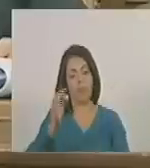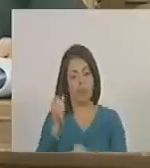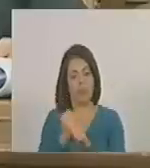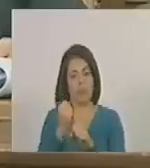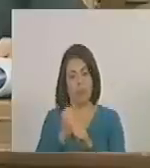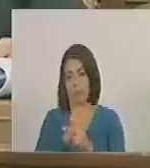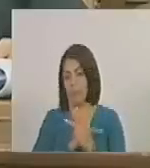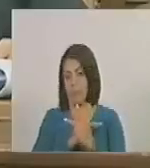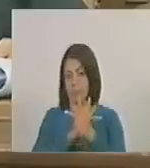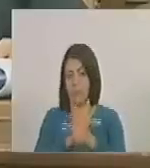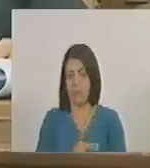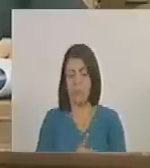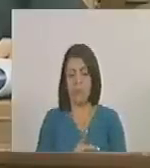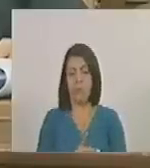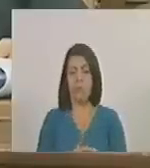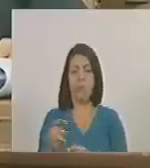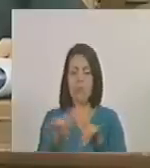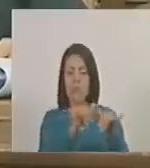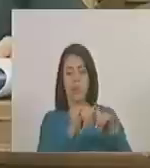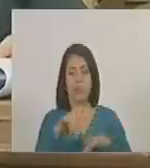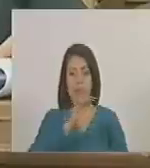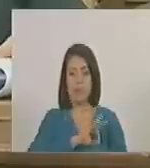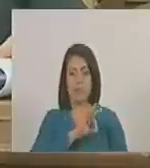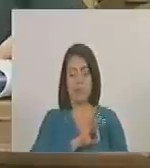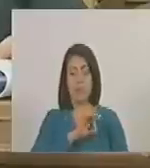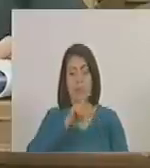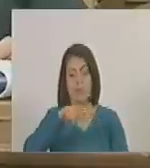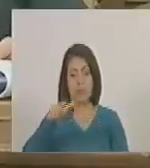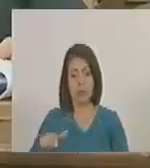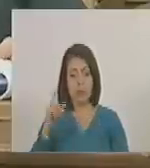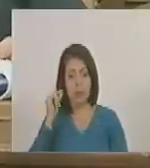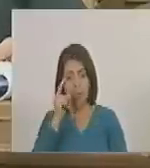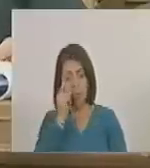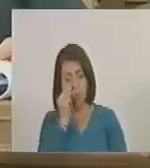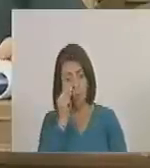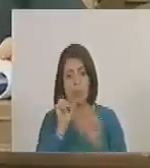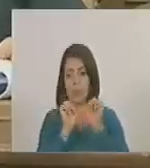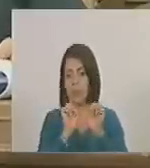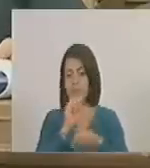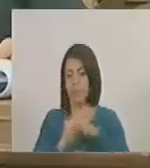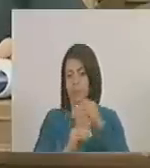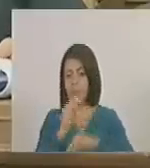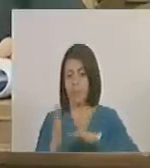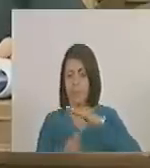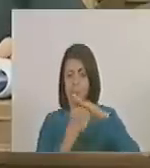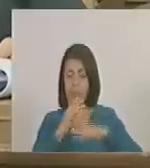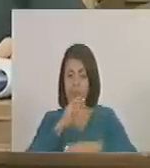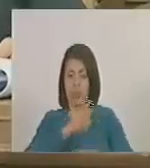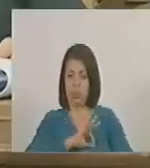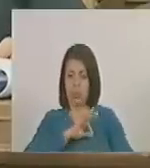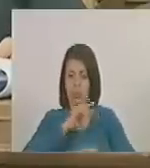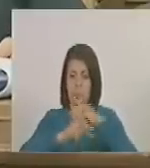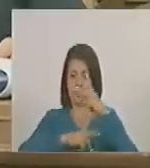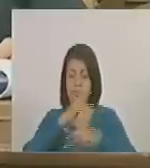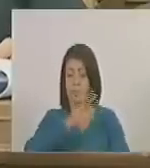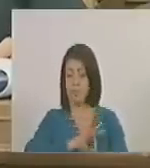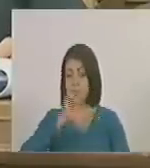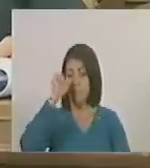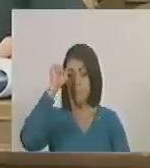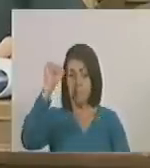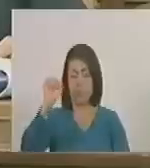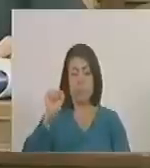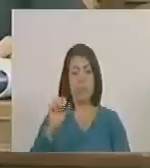trabajo voluntario, igualdad social y de género, con el fin de establecer la base sociopolítica del socialismo